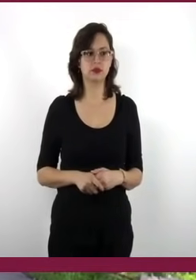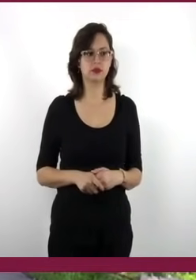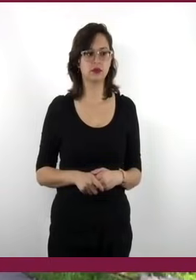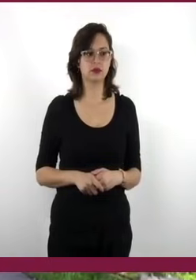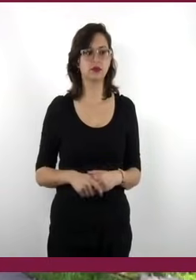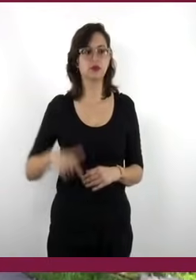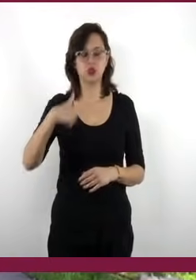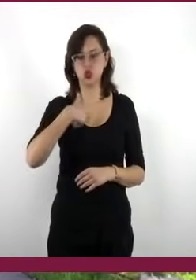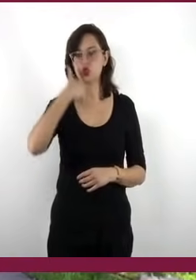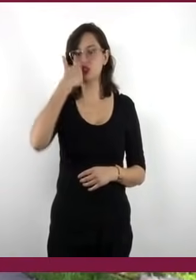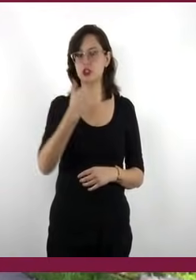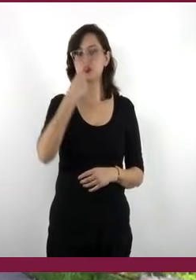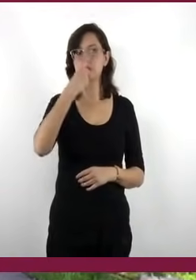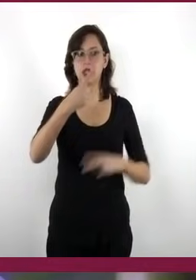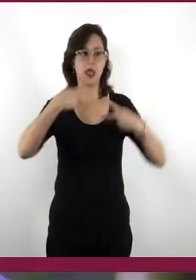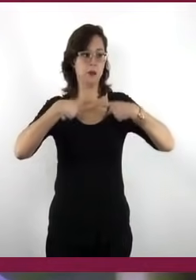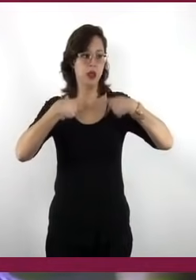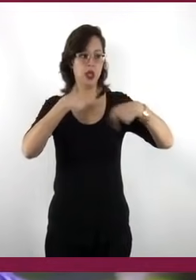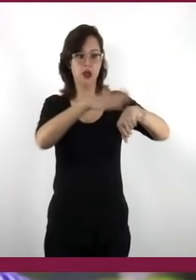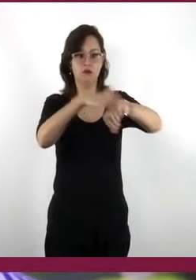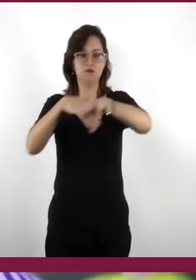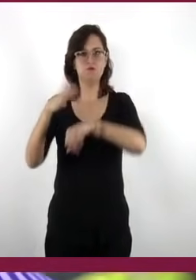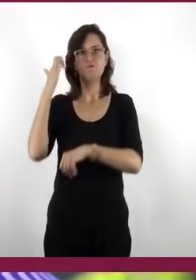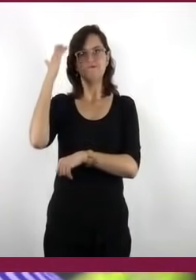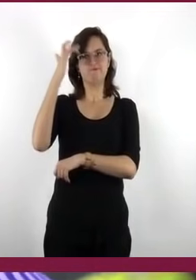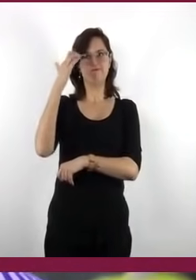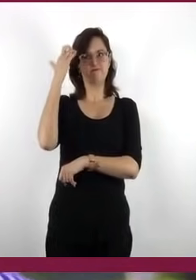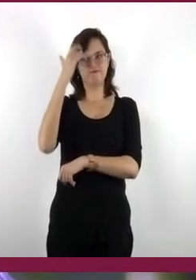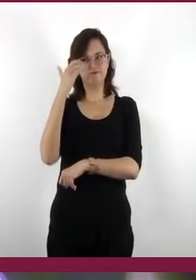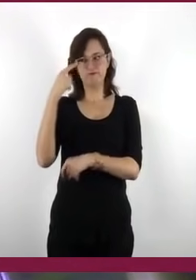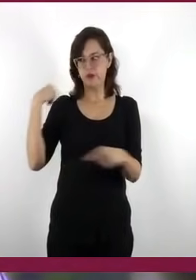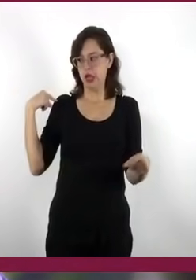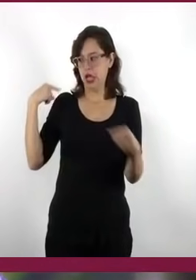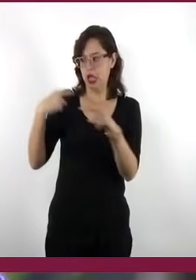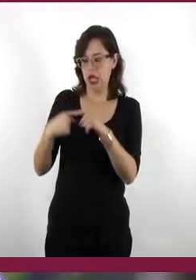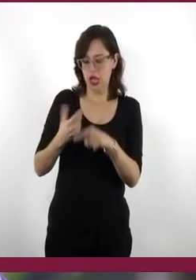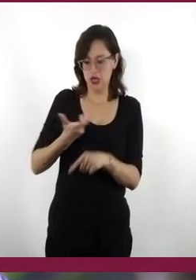me gustaría que la gente que estuviera viendo esto reflexione sobre todo lo que ha hecho.